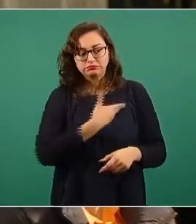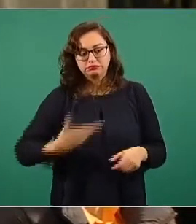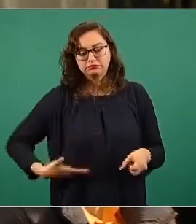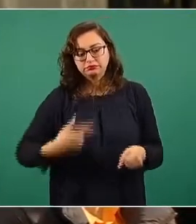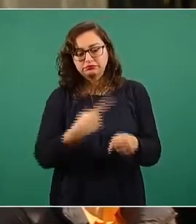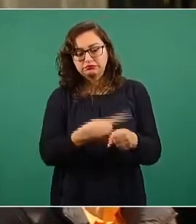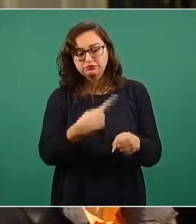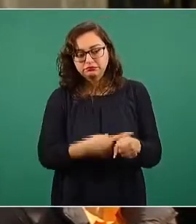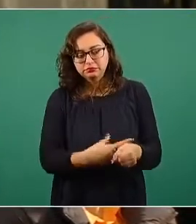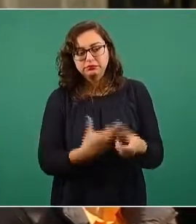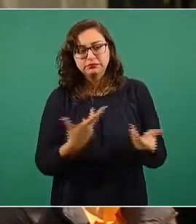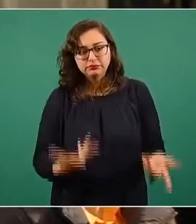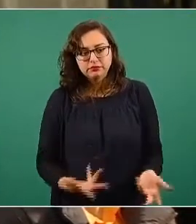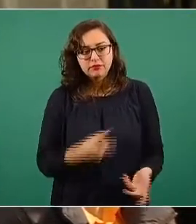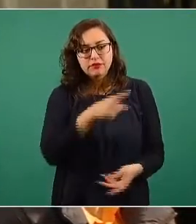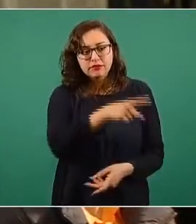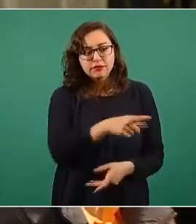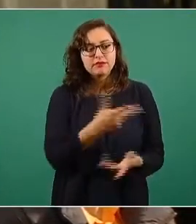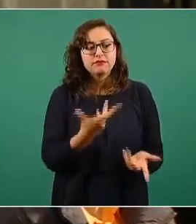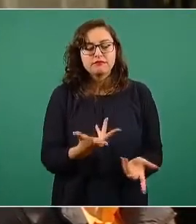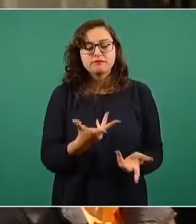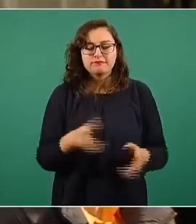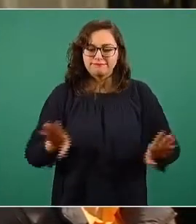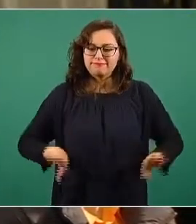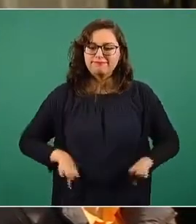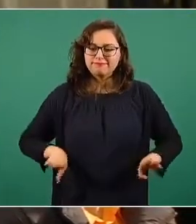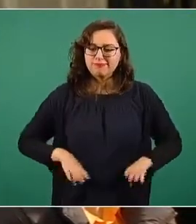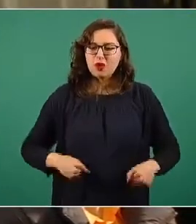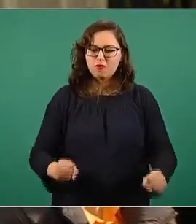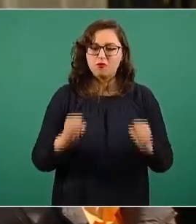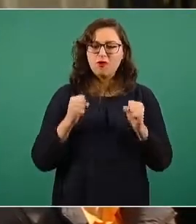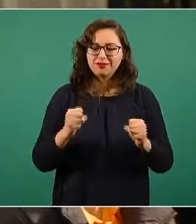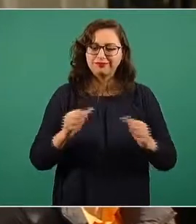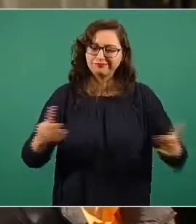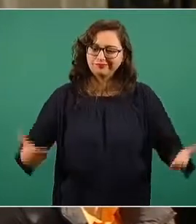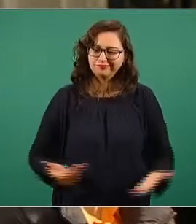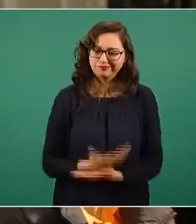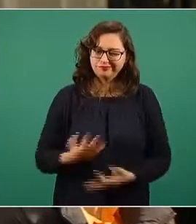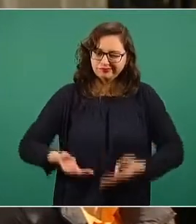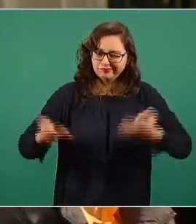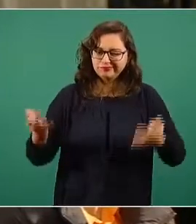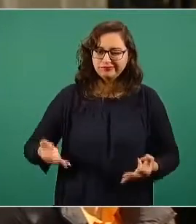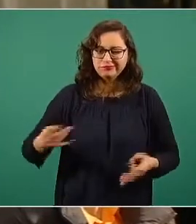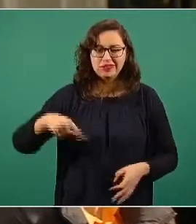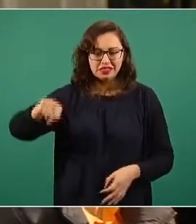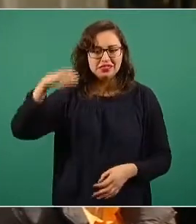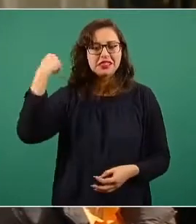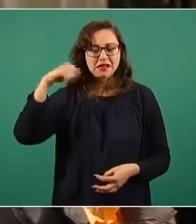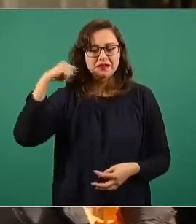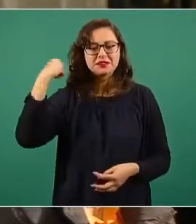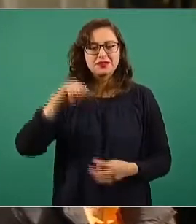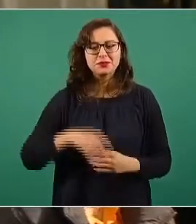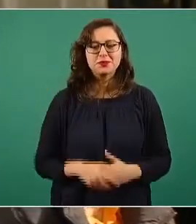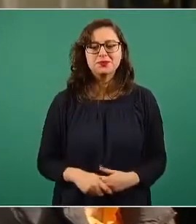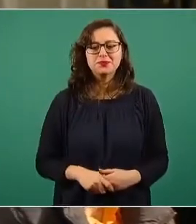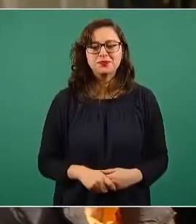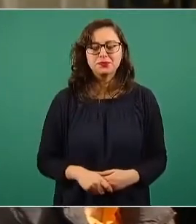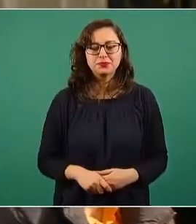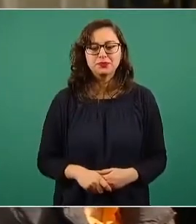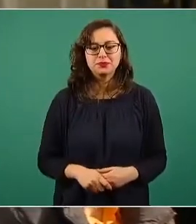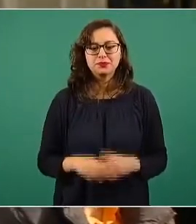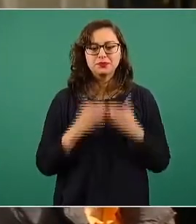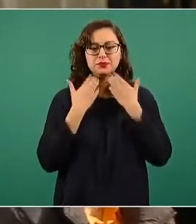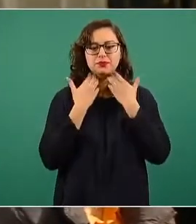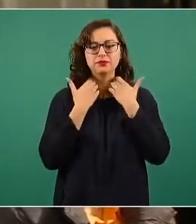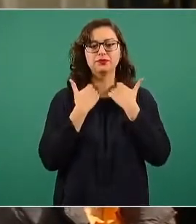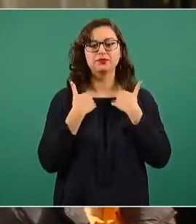mandatario es tabasqueño y sabemos que es fuerte. Sin embargo, ahora, señora secretaria, me permito preguntarle con